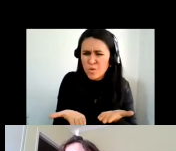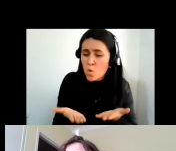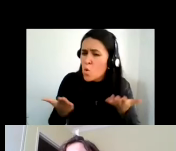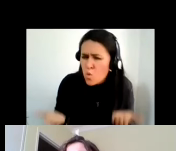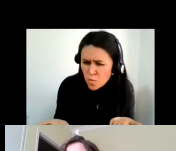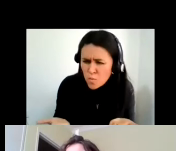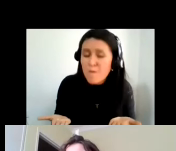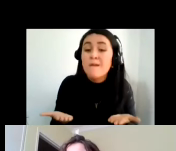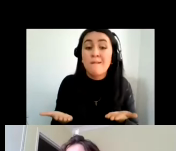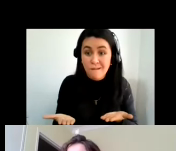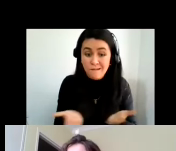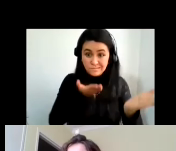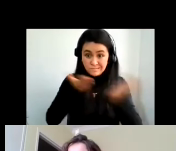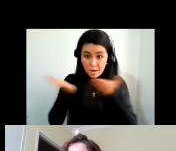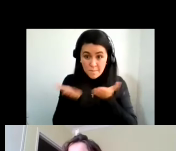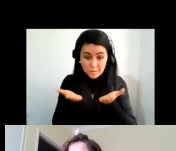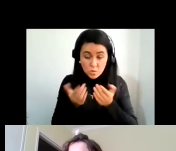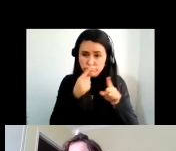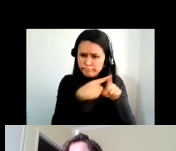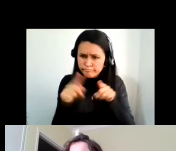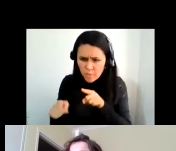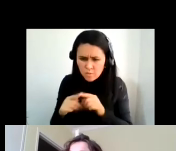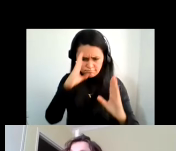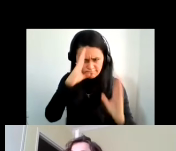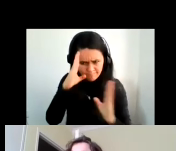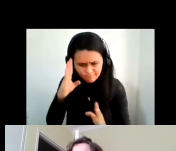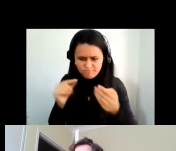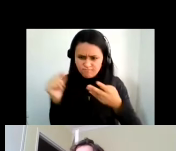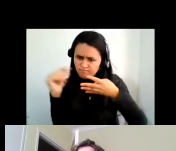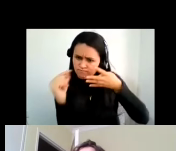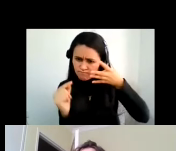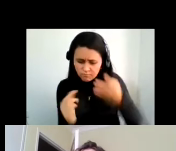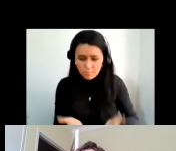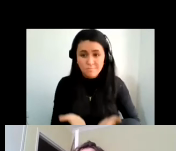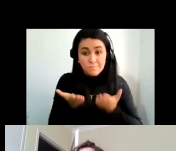están disponibles y asimismo se consideran aceptables.